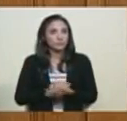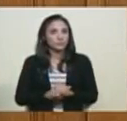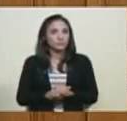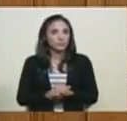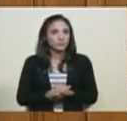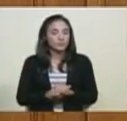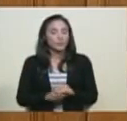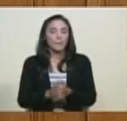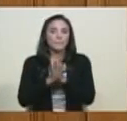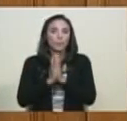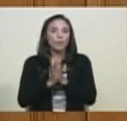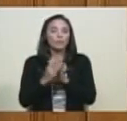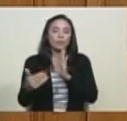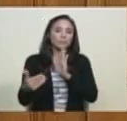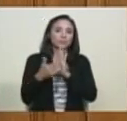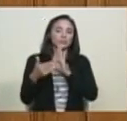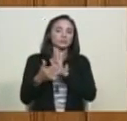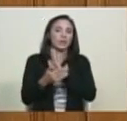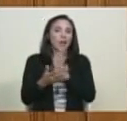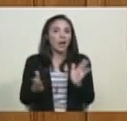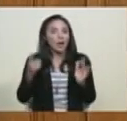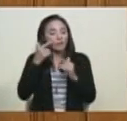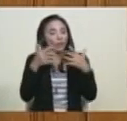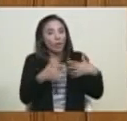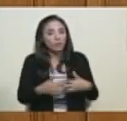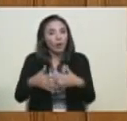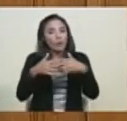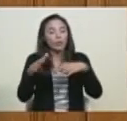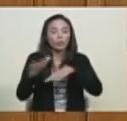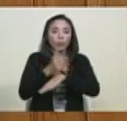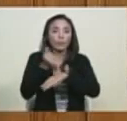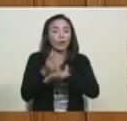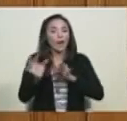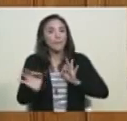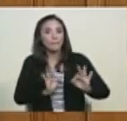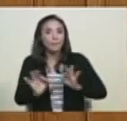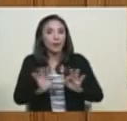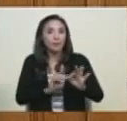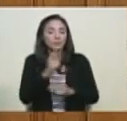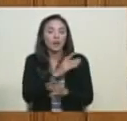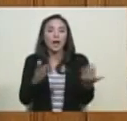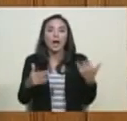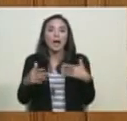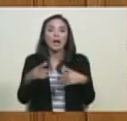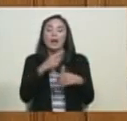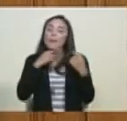no permita que bajo territorio estadounidense se prepare el asesinato